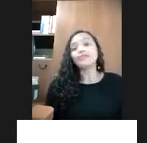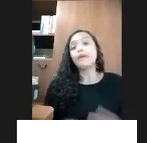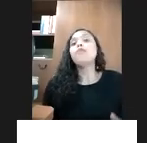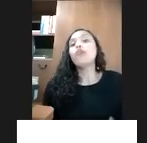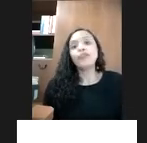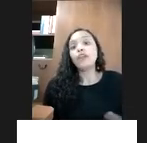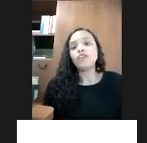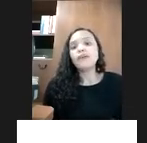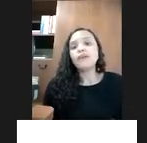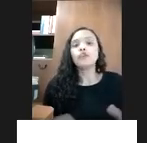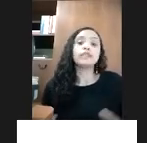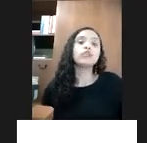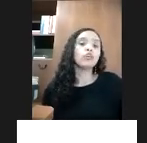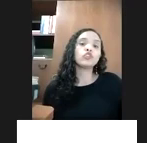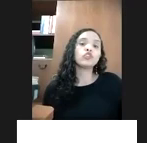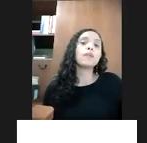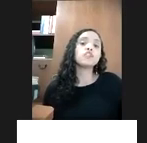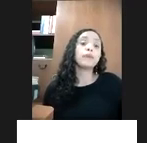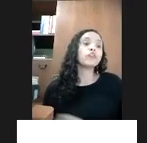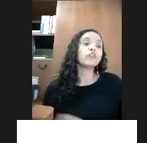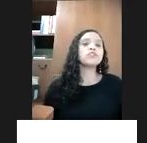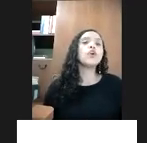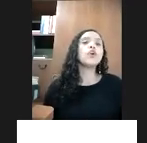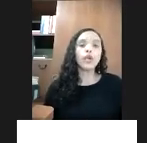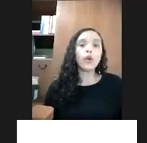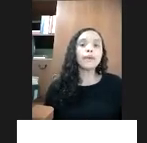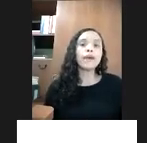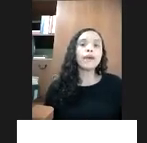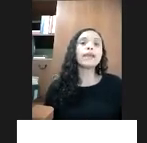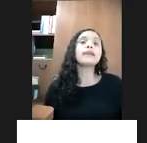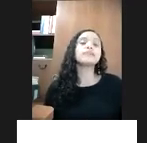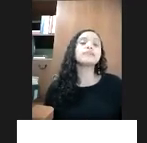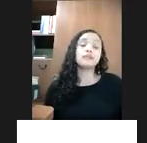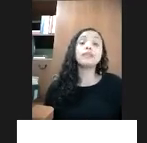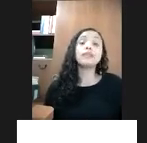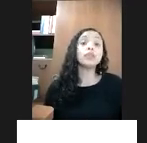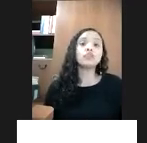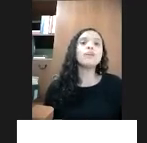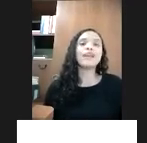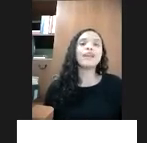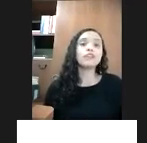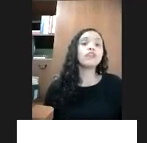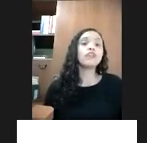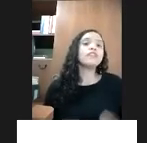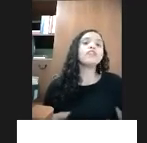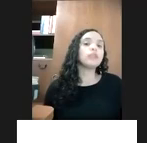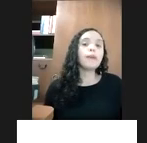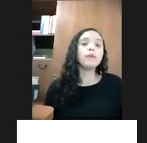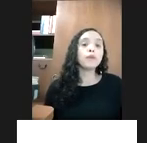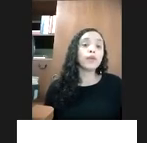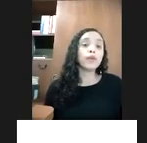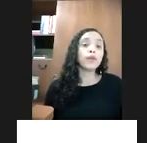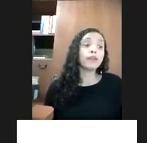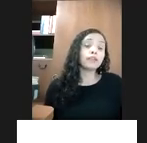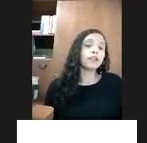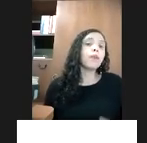estaban buscando la forma de contratar otro servicio, pero los servicios con los que comparaban eran excesivamente costosos y para ellos dificultaba mucho